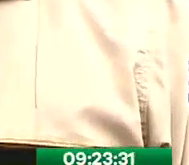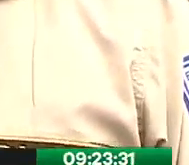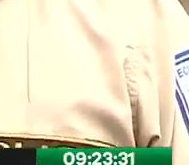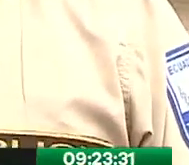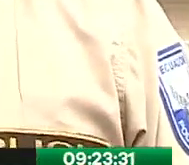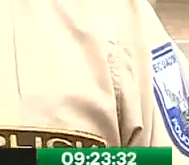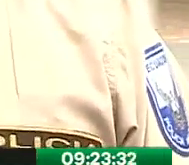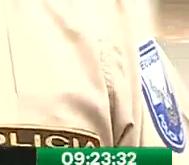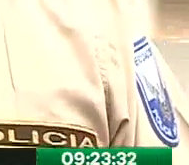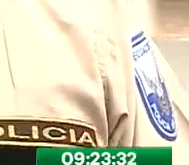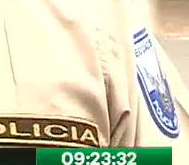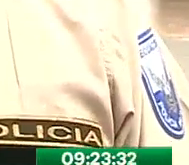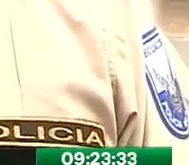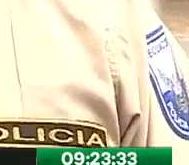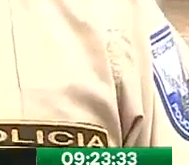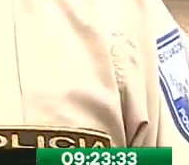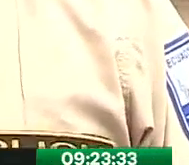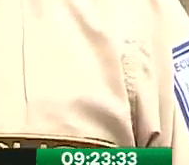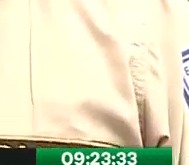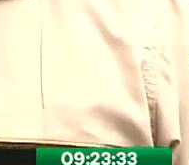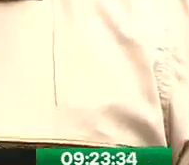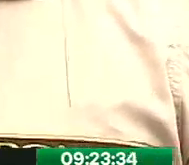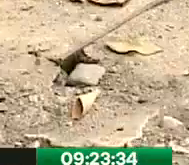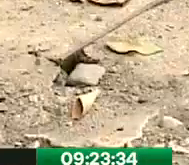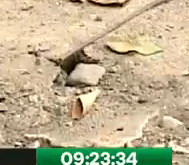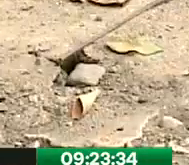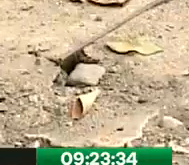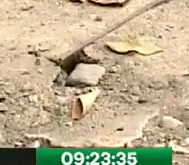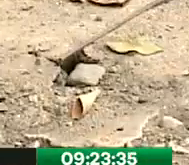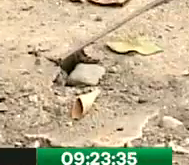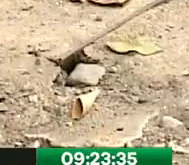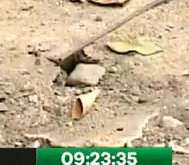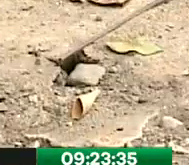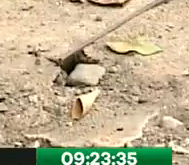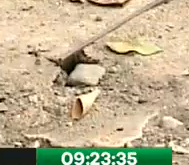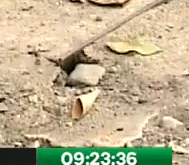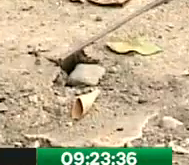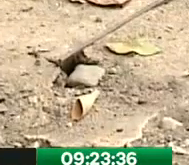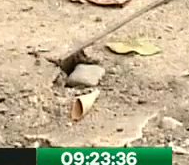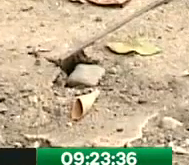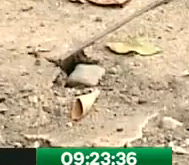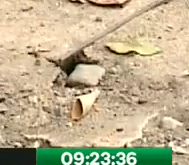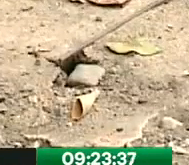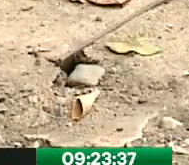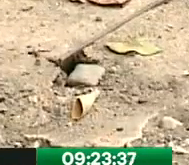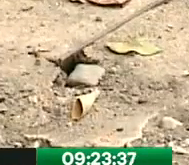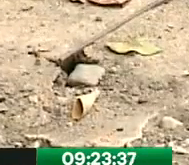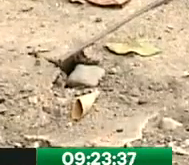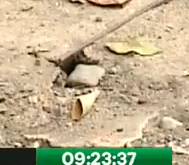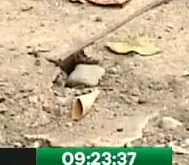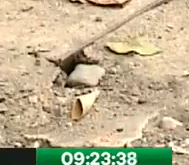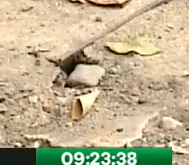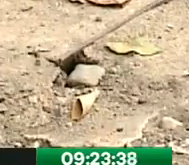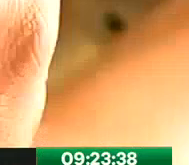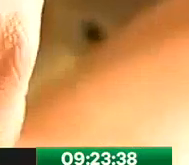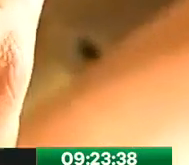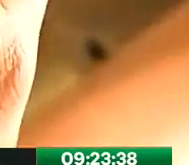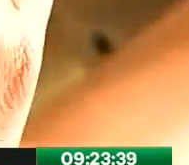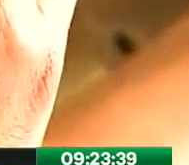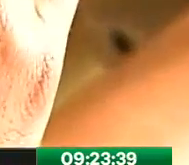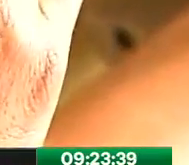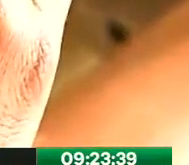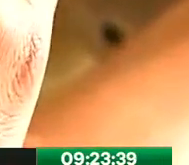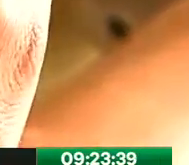uno por investigación de infracciones. Cuando agonizaba en el hospital, dio el nombre del sujeto que